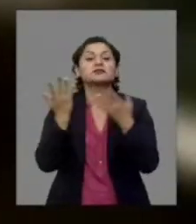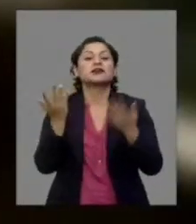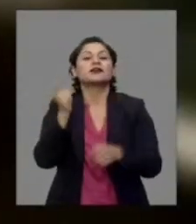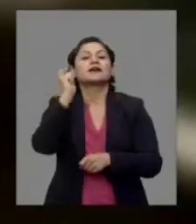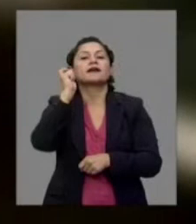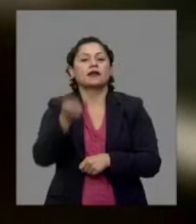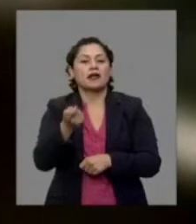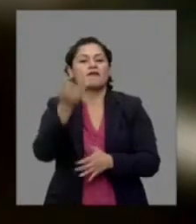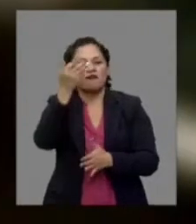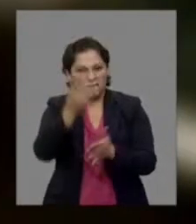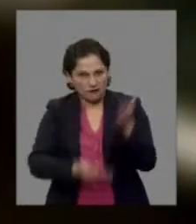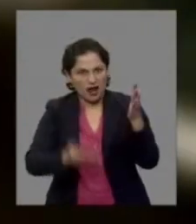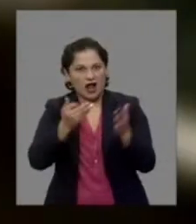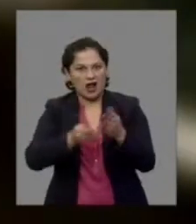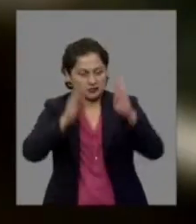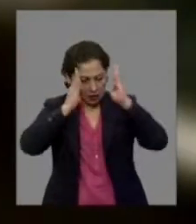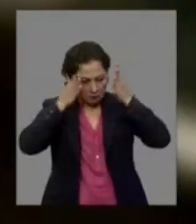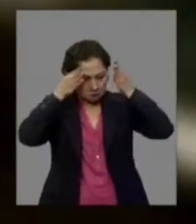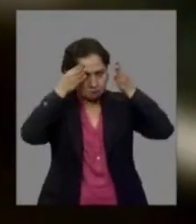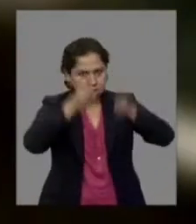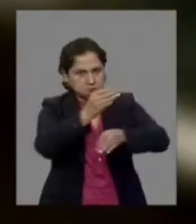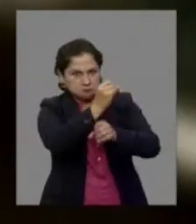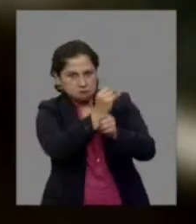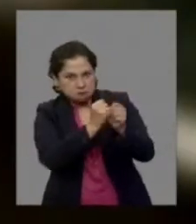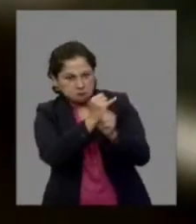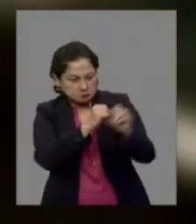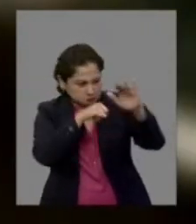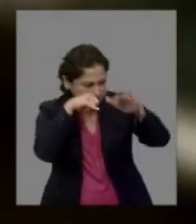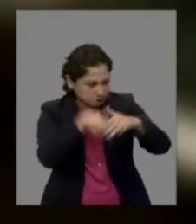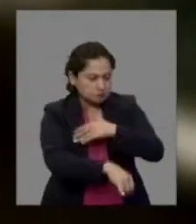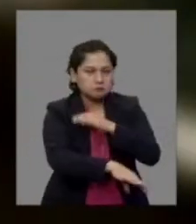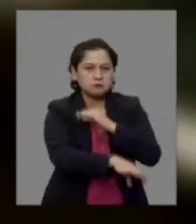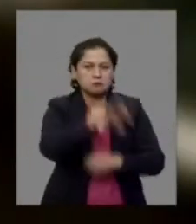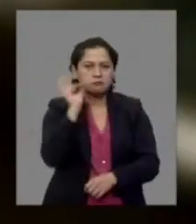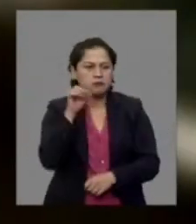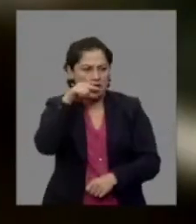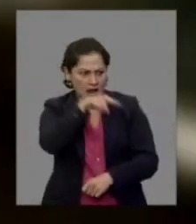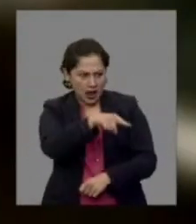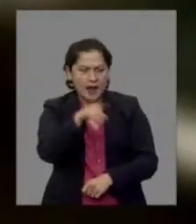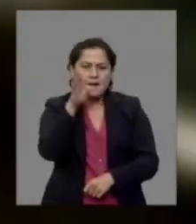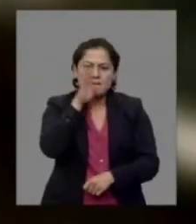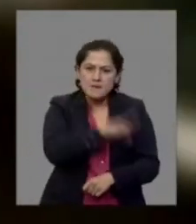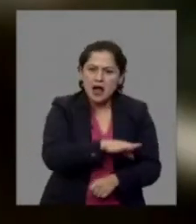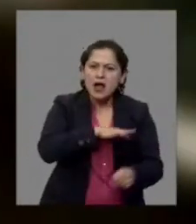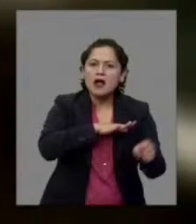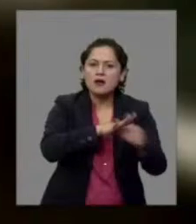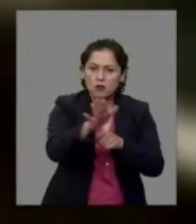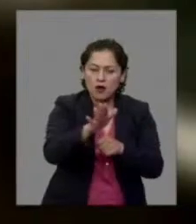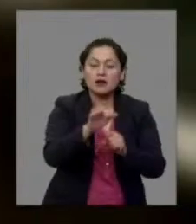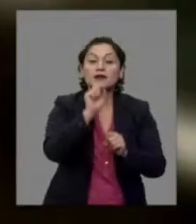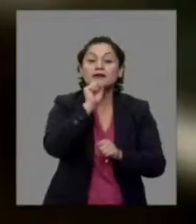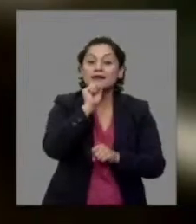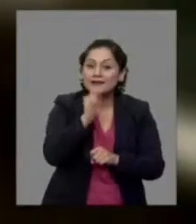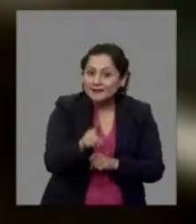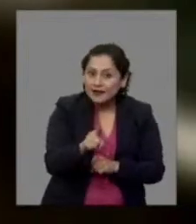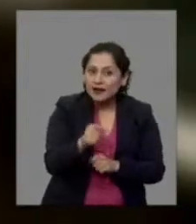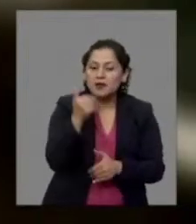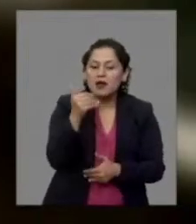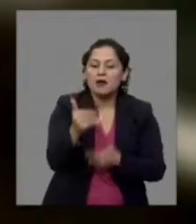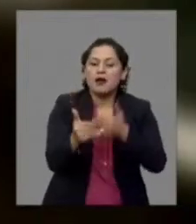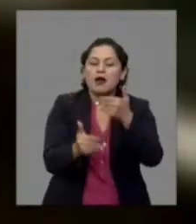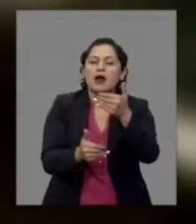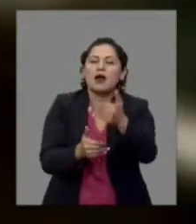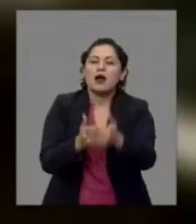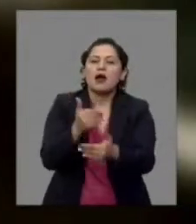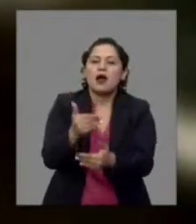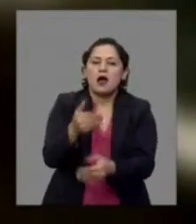fondo del asunto, la responsabilidad de la existencia del delito, que el debido proceso pues, ha servido